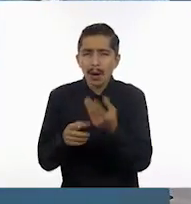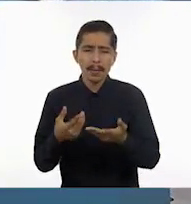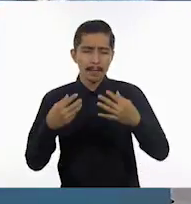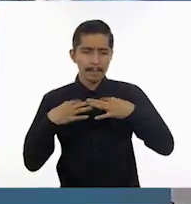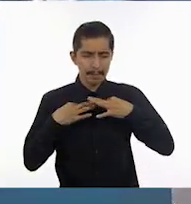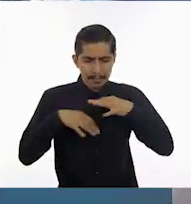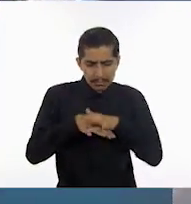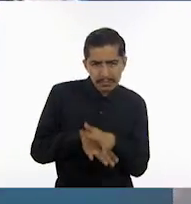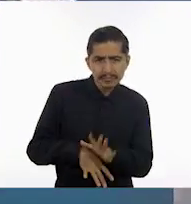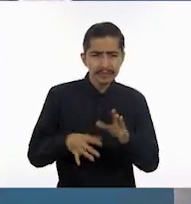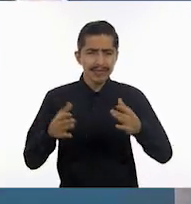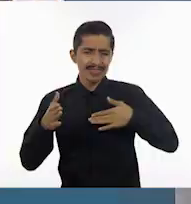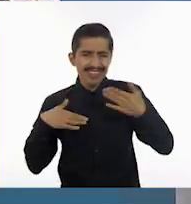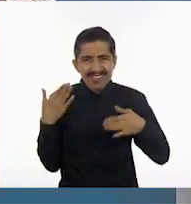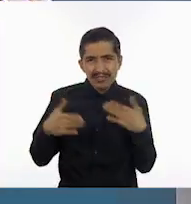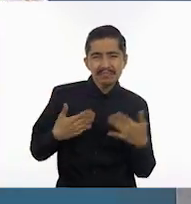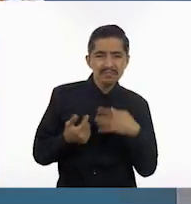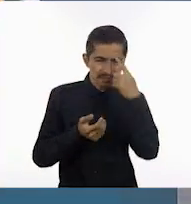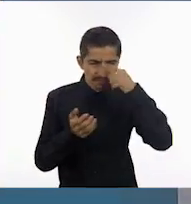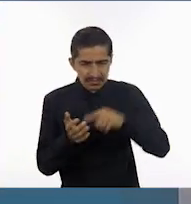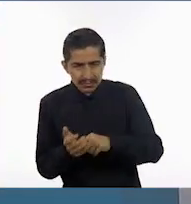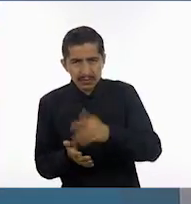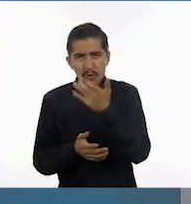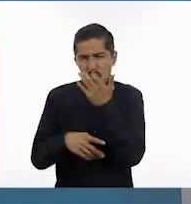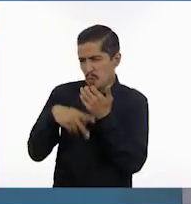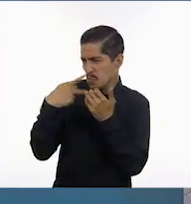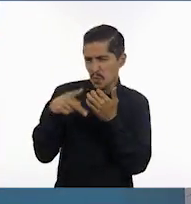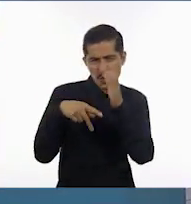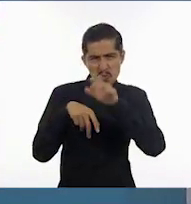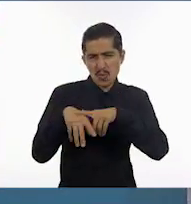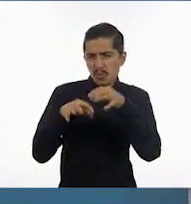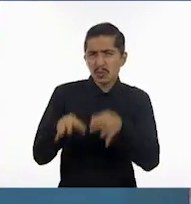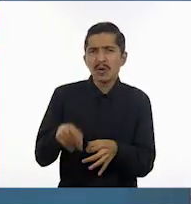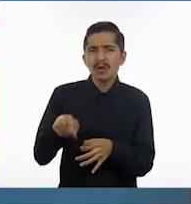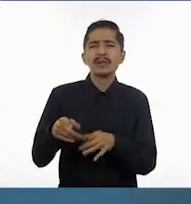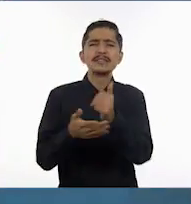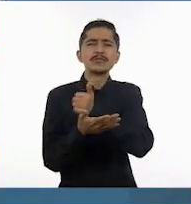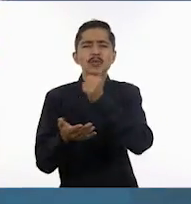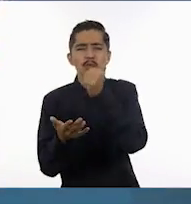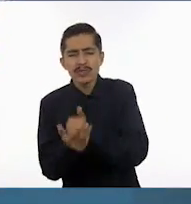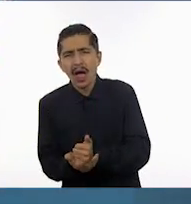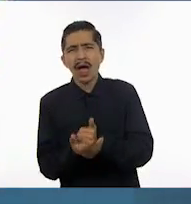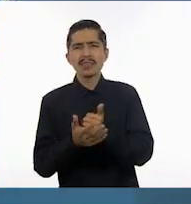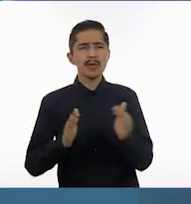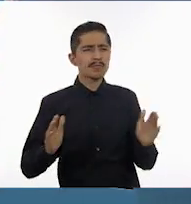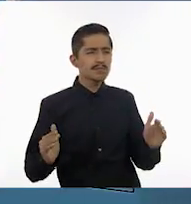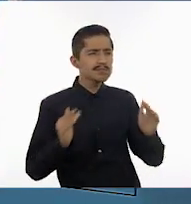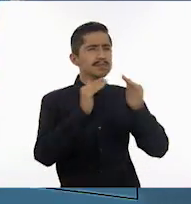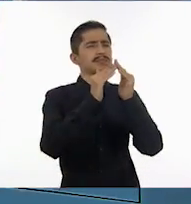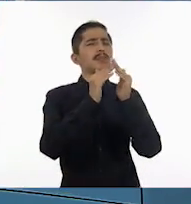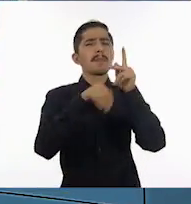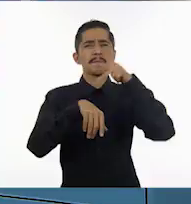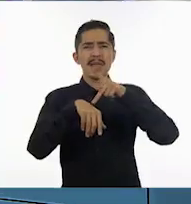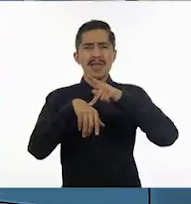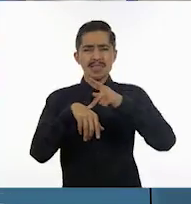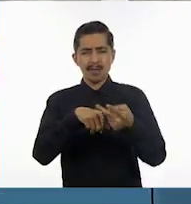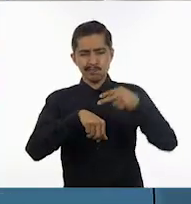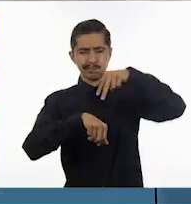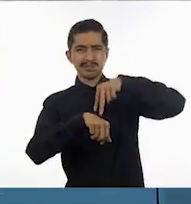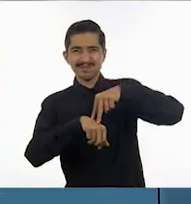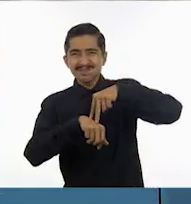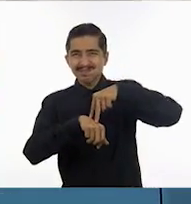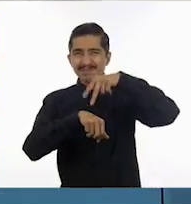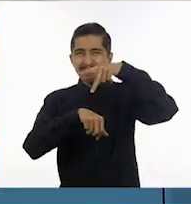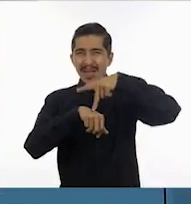de divertirse, sus creencias, sus tradiciones, cómo eran sus ciudades, los paisajes, los monumentos. Es un